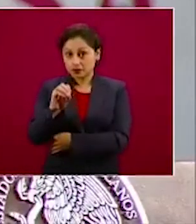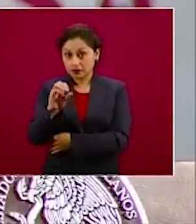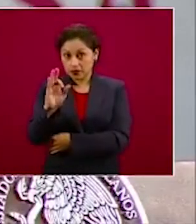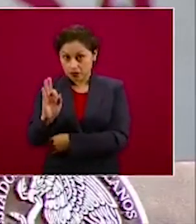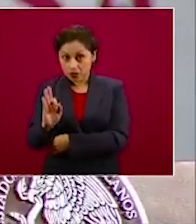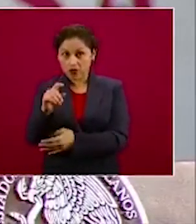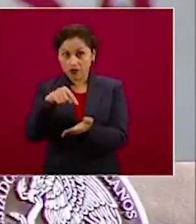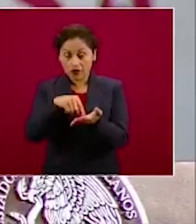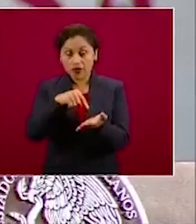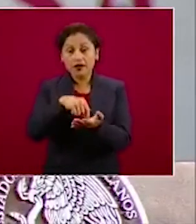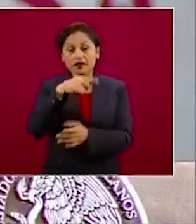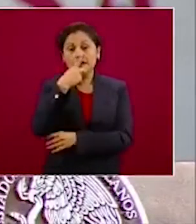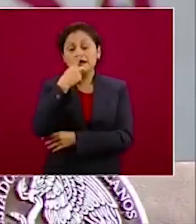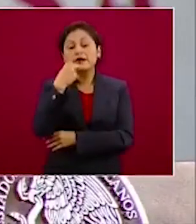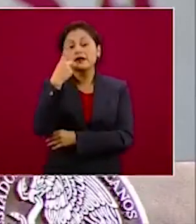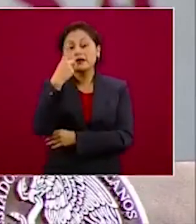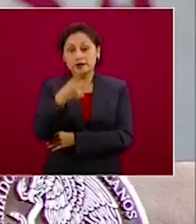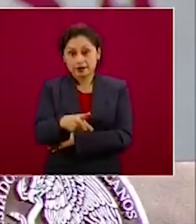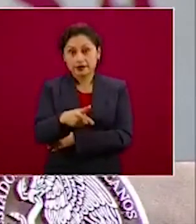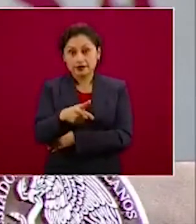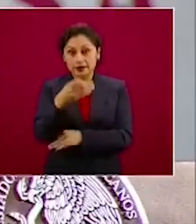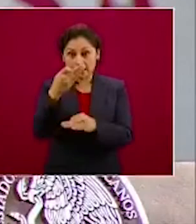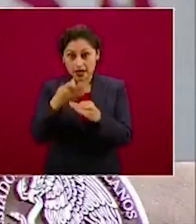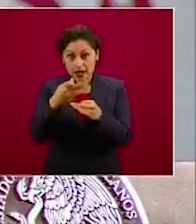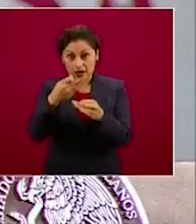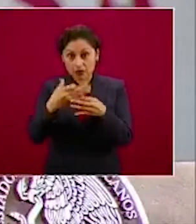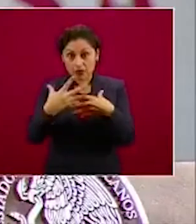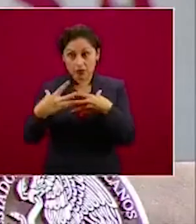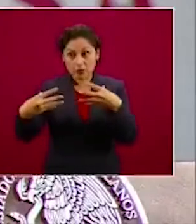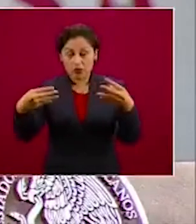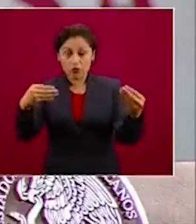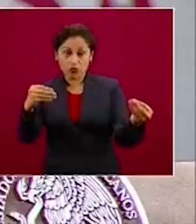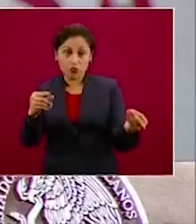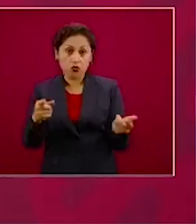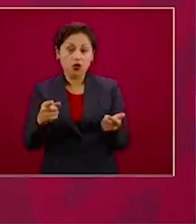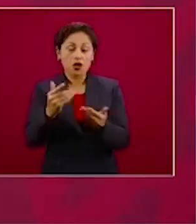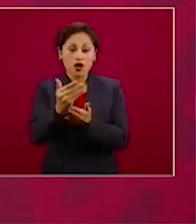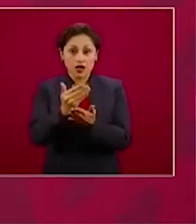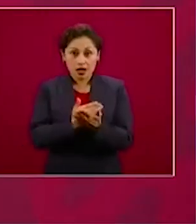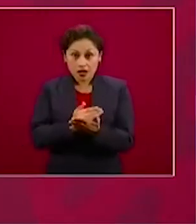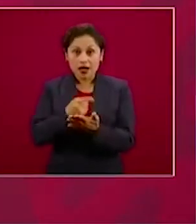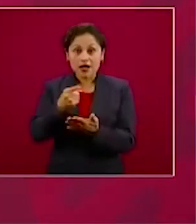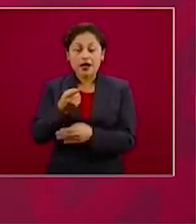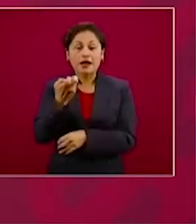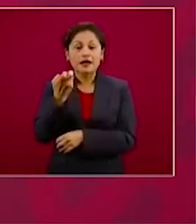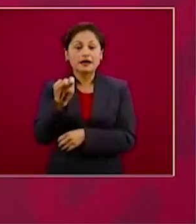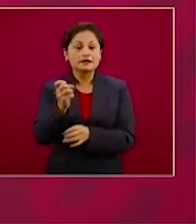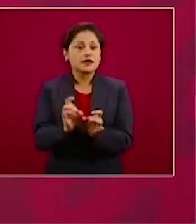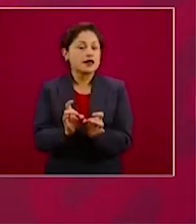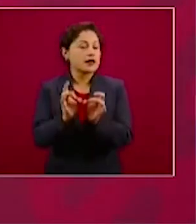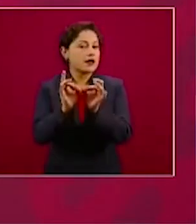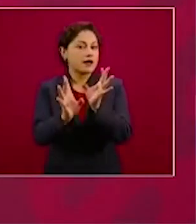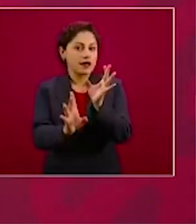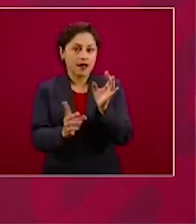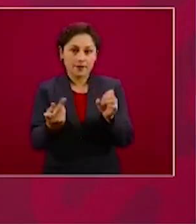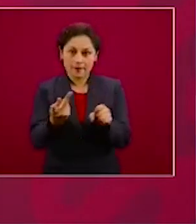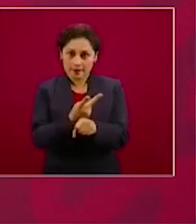enfatizó que el precio promedio de gasolina regular es de 15.34 pesos de la premium